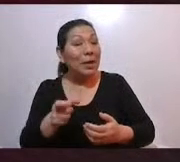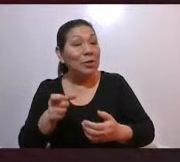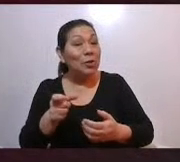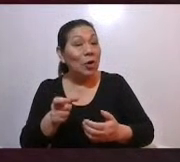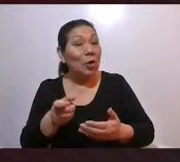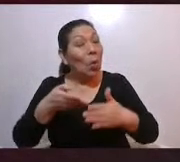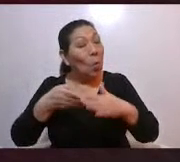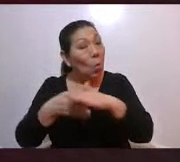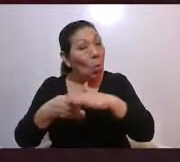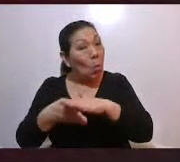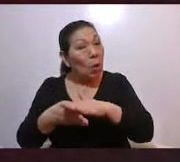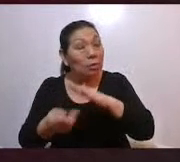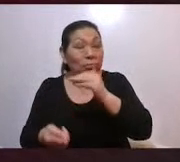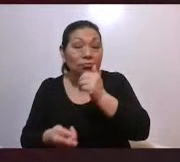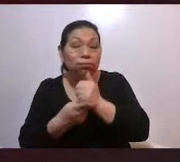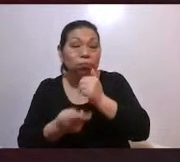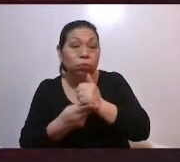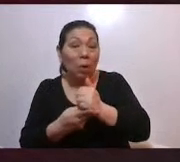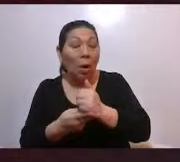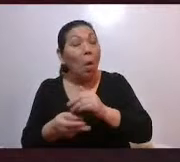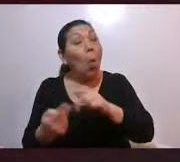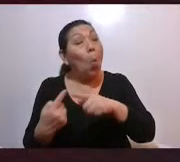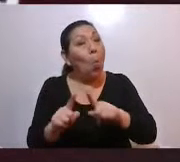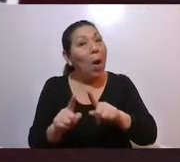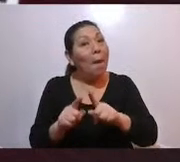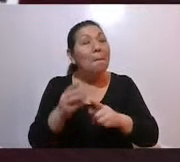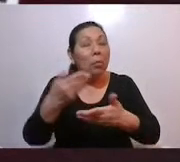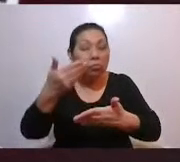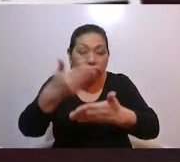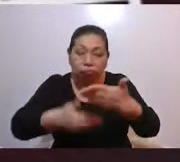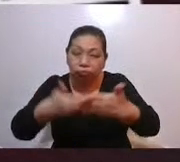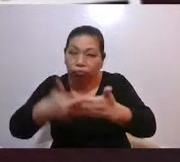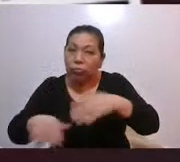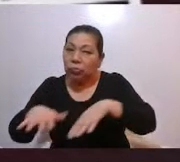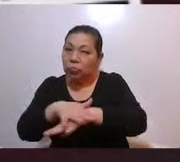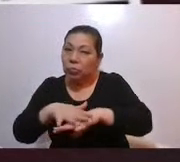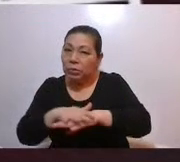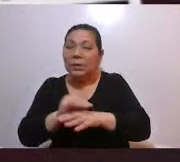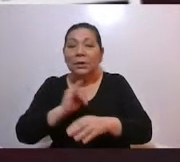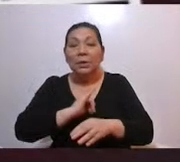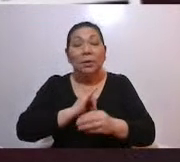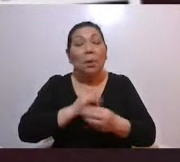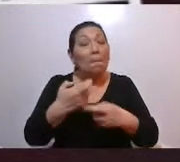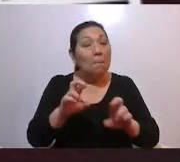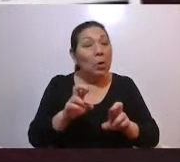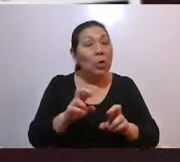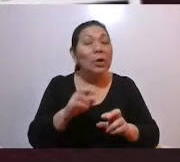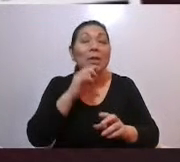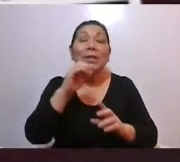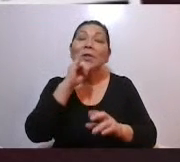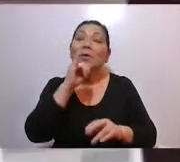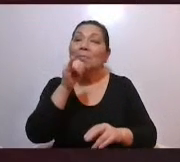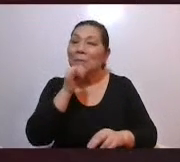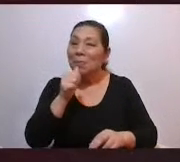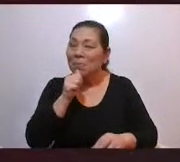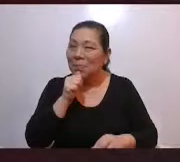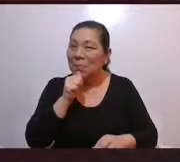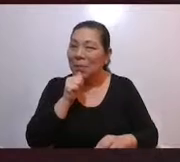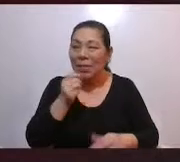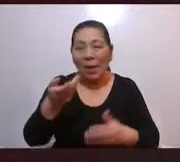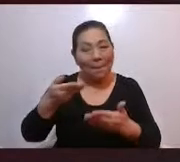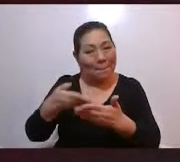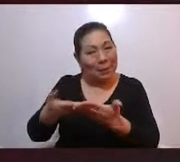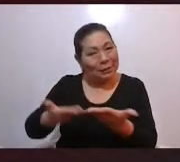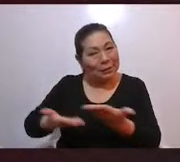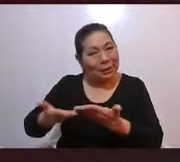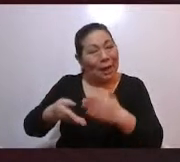la persona que se encuentre almacenada o registrada en archivos, bancos de datos o registros de entidades públicas o de instituciones